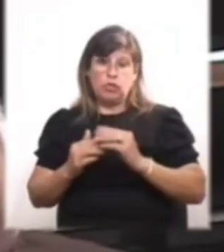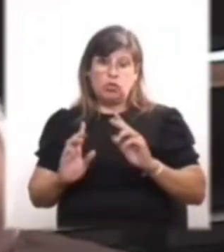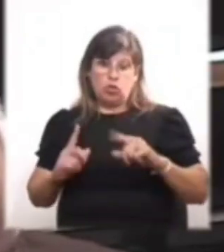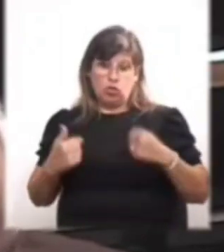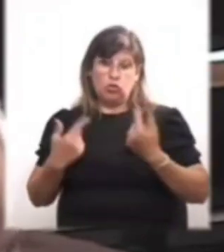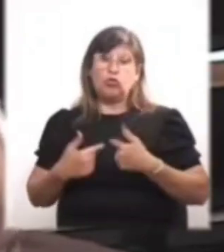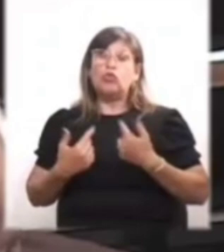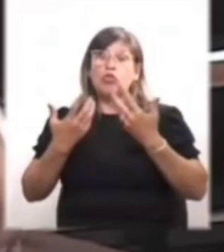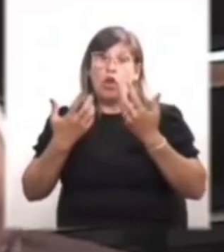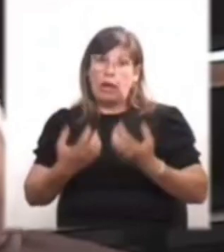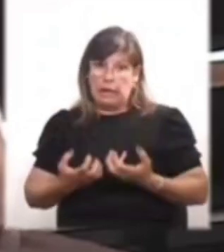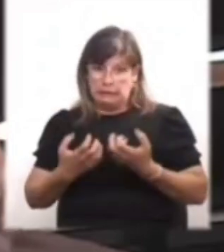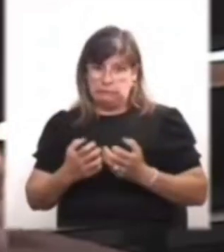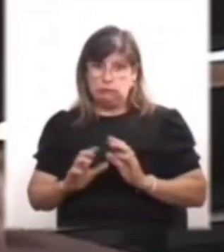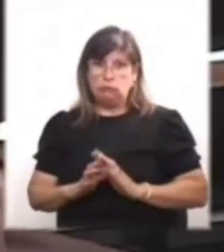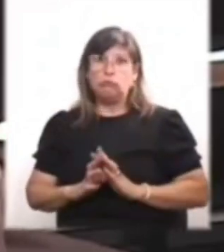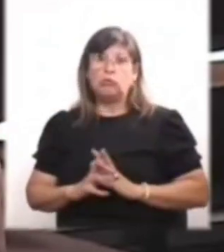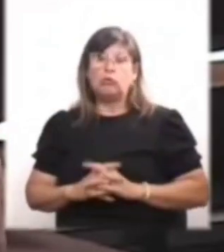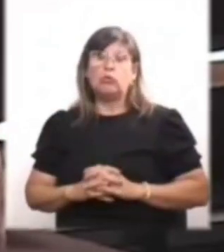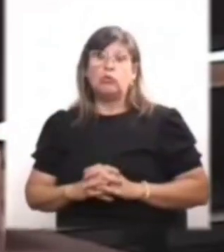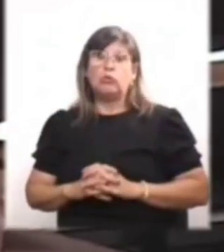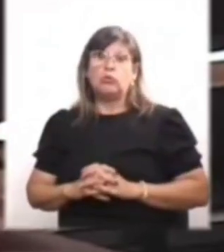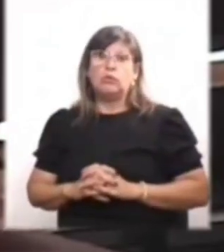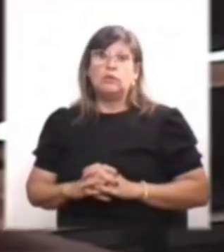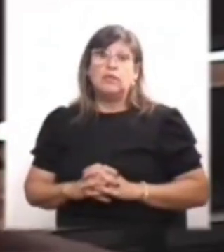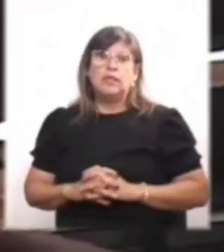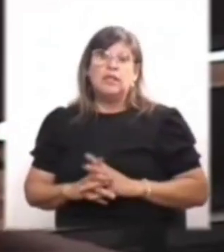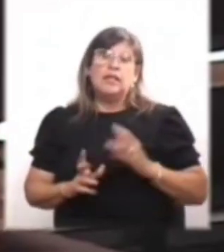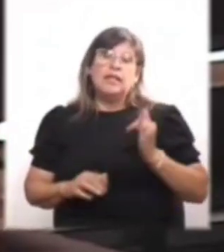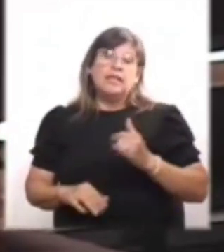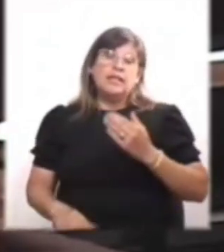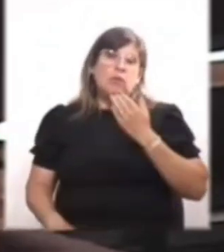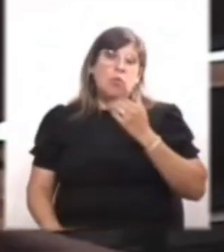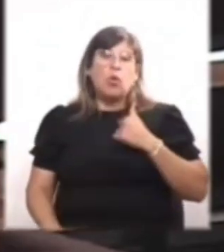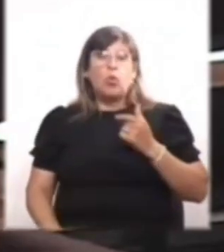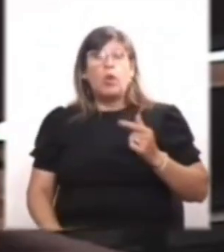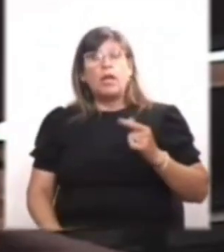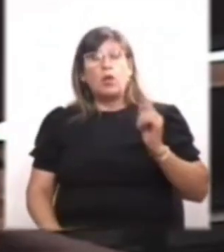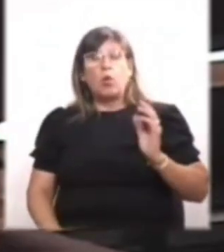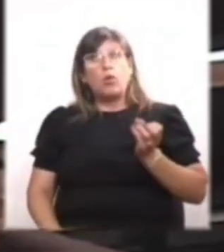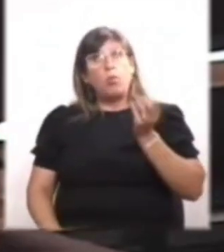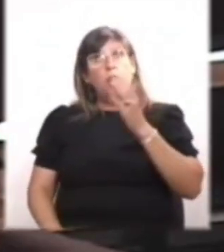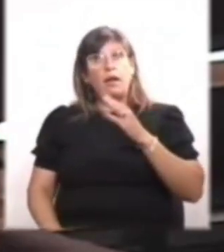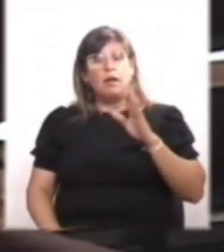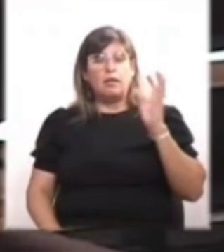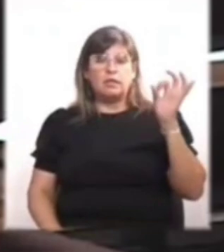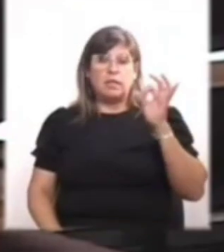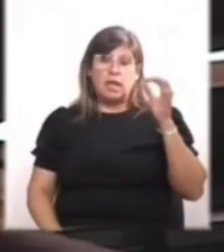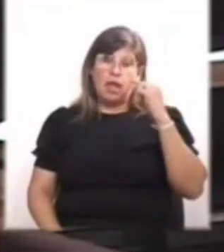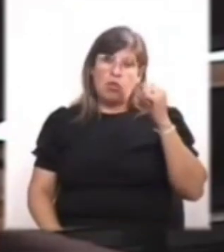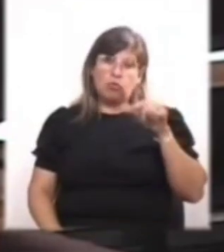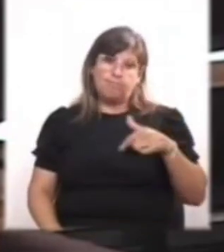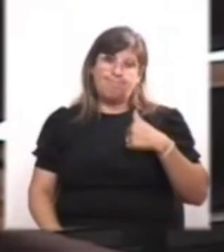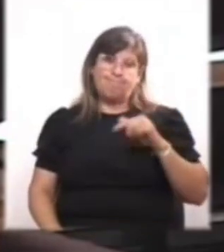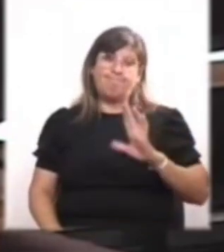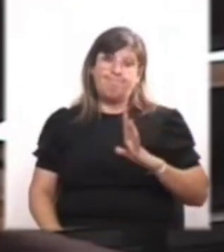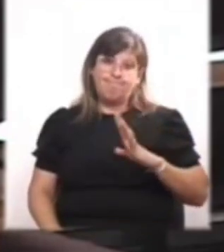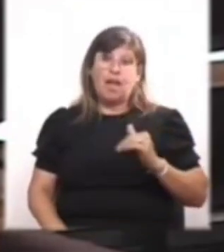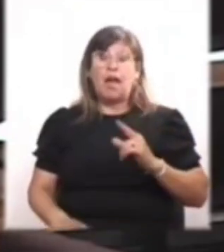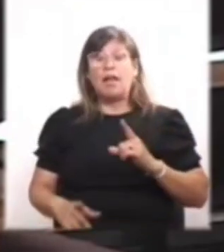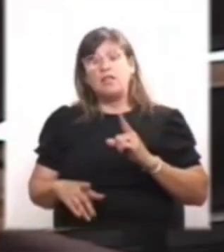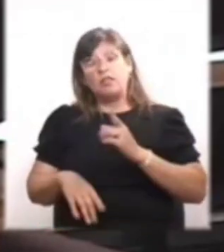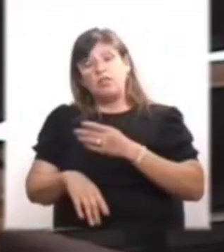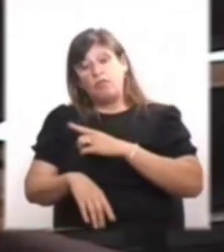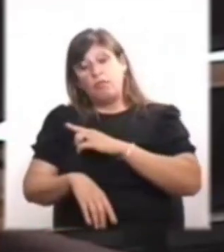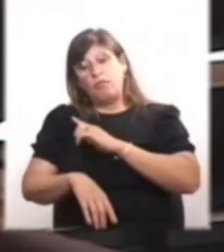que desearíamos, tenemos duda que en el Senado haya la fuerza